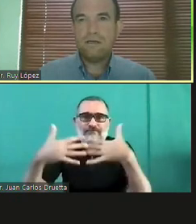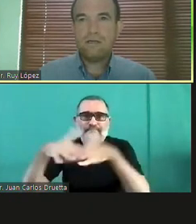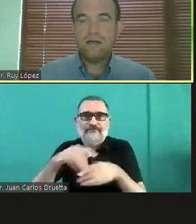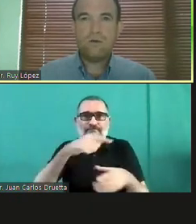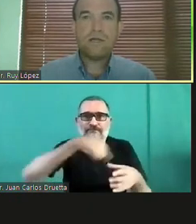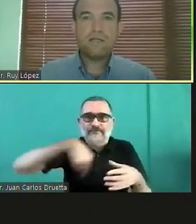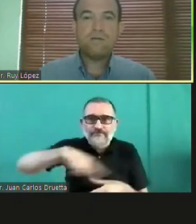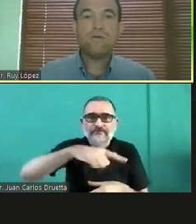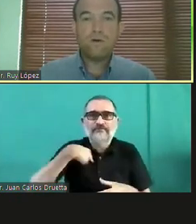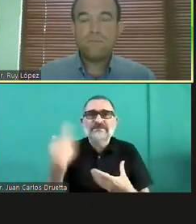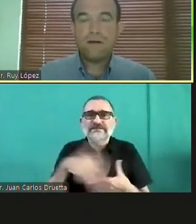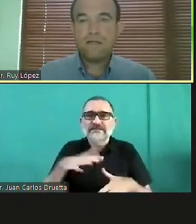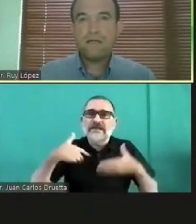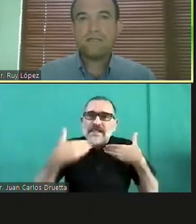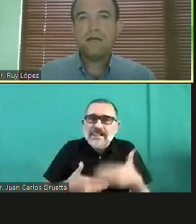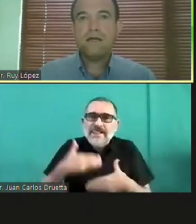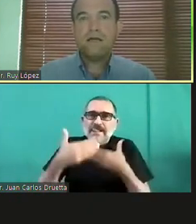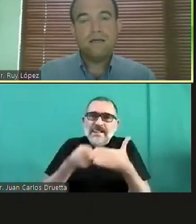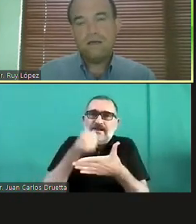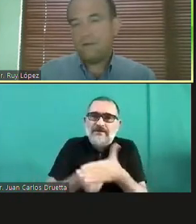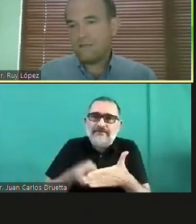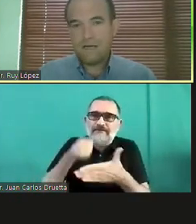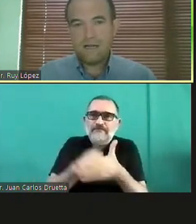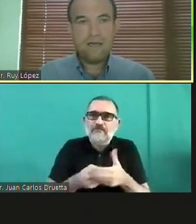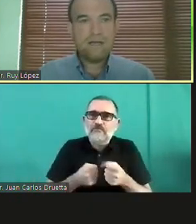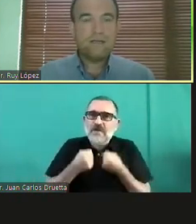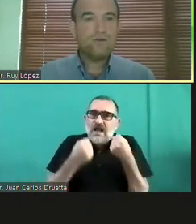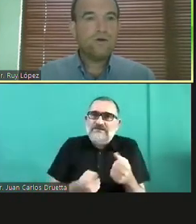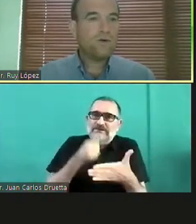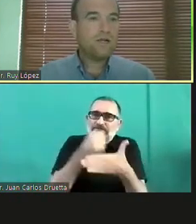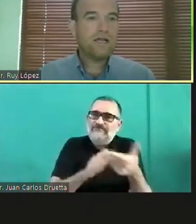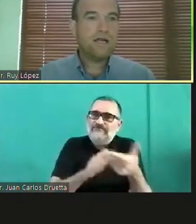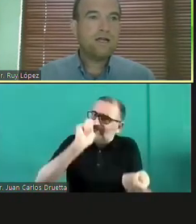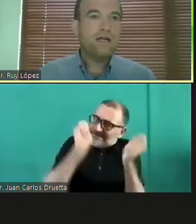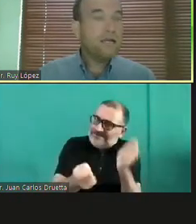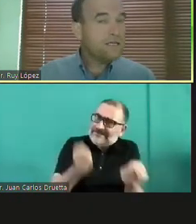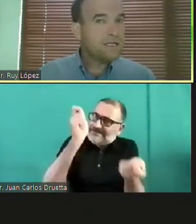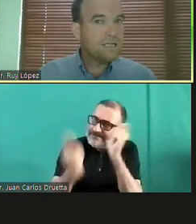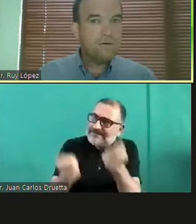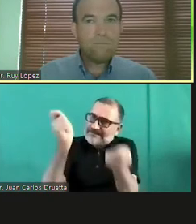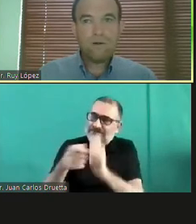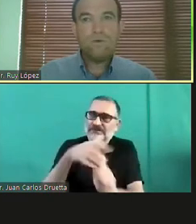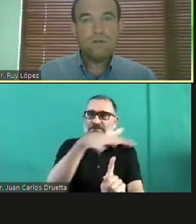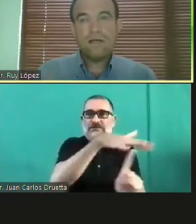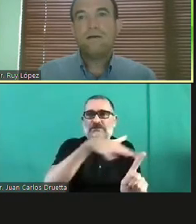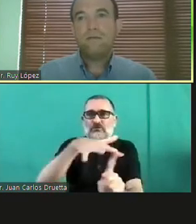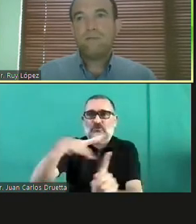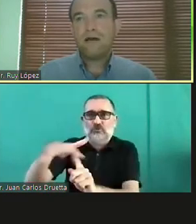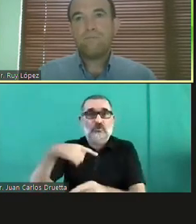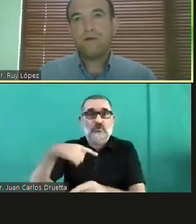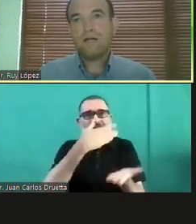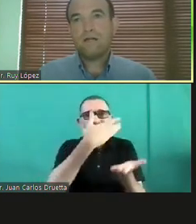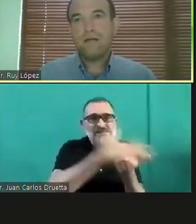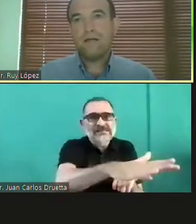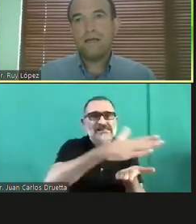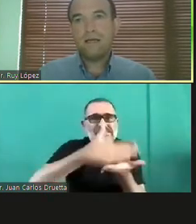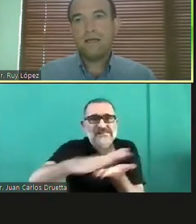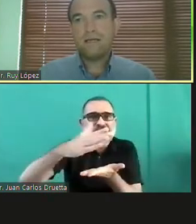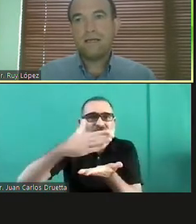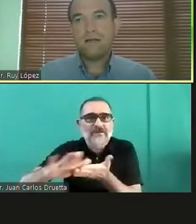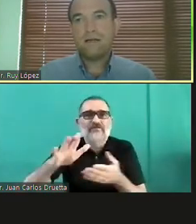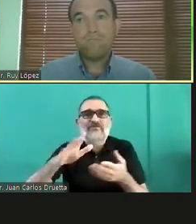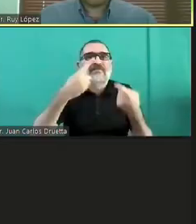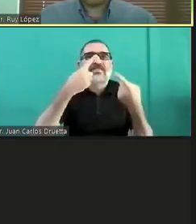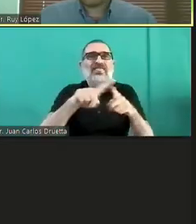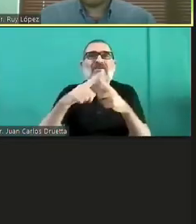ese era el objetivo de compartirlas y estaré atento a cualquier iniciativa pregunta para poder